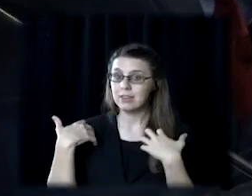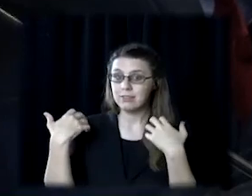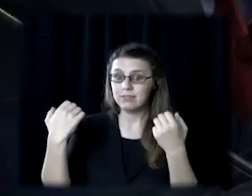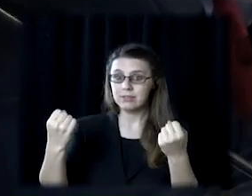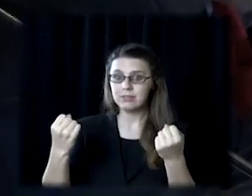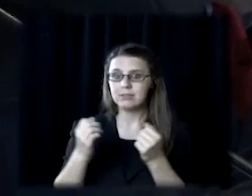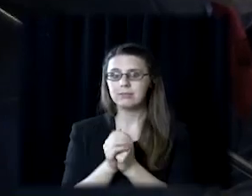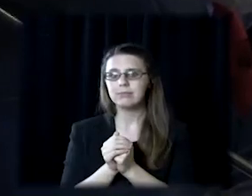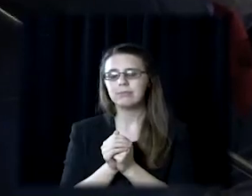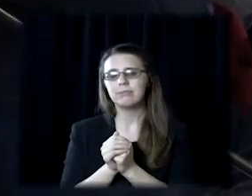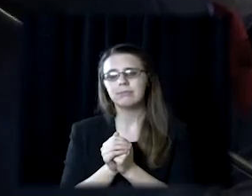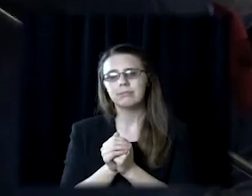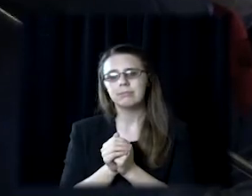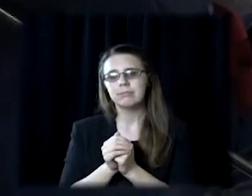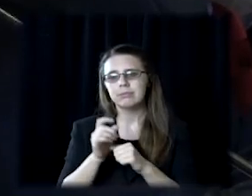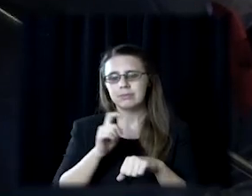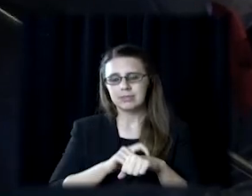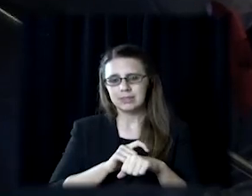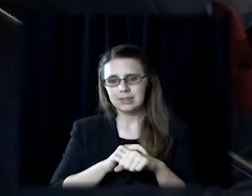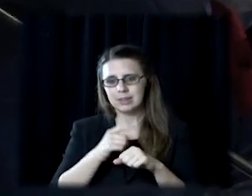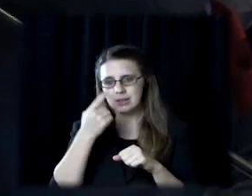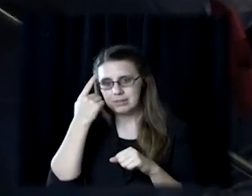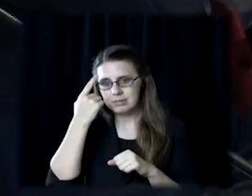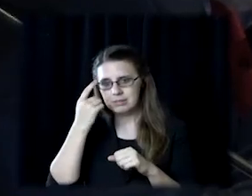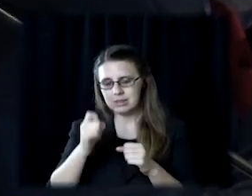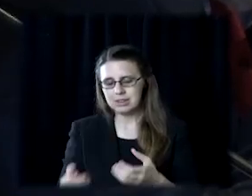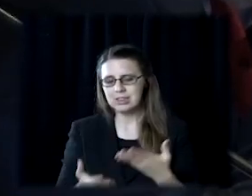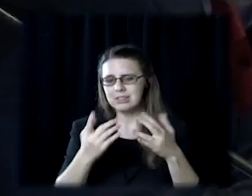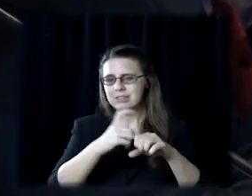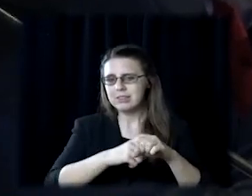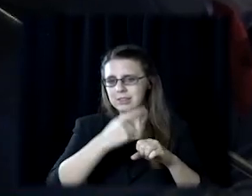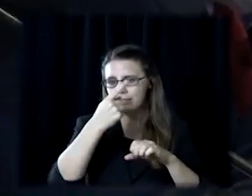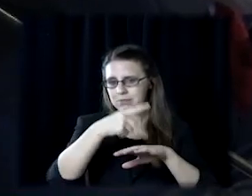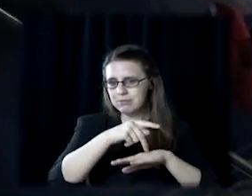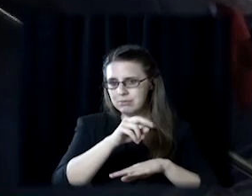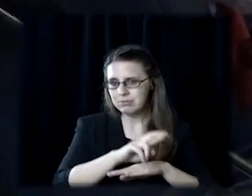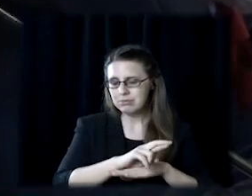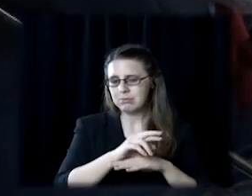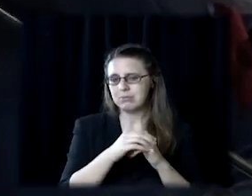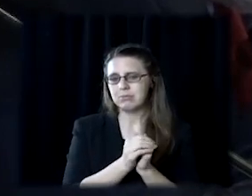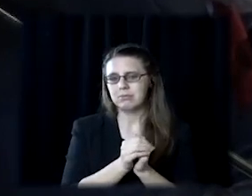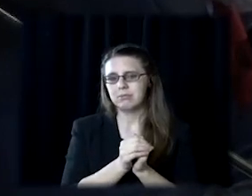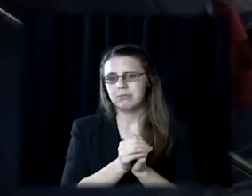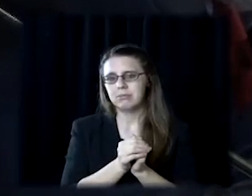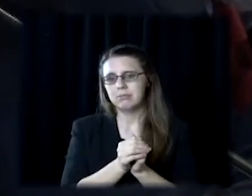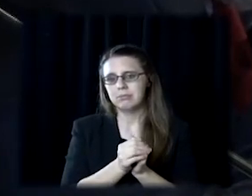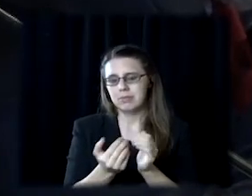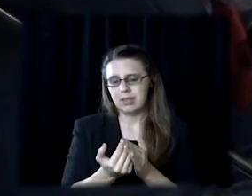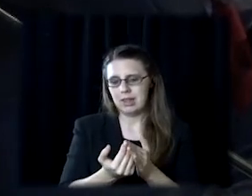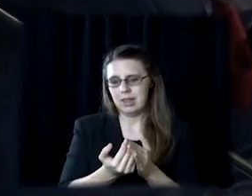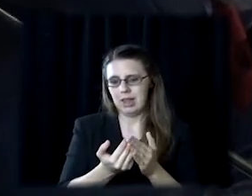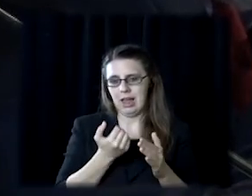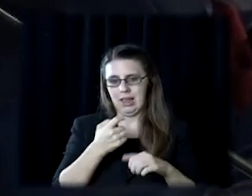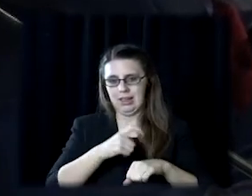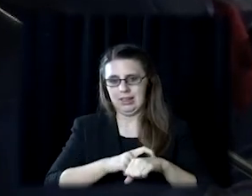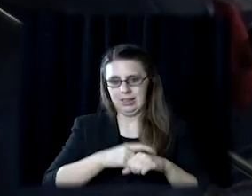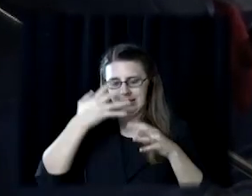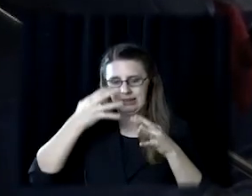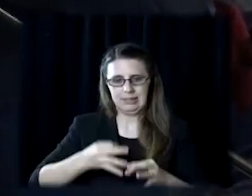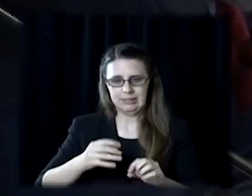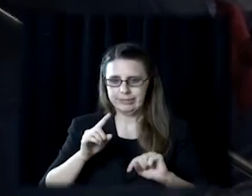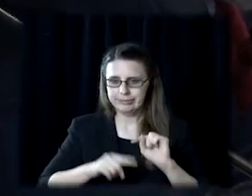darle tiempo a las medidas ya implementadas por el gobierno electo y no alarmar al pueblo de Puerto Rico, forzando prematuramente sacrificios adicionales sobre